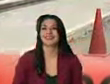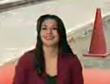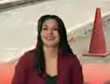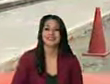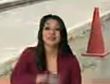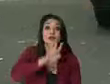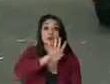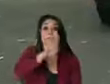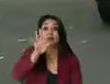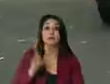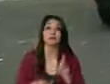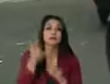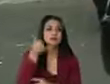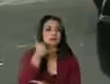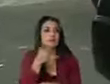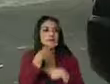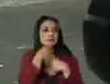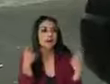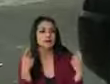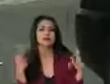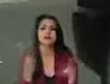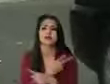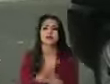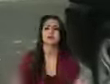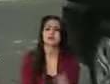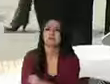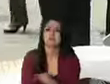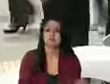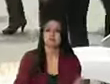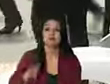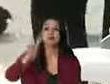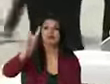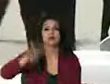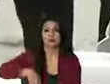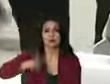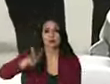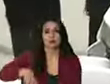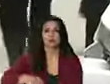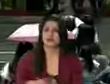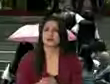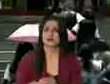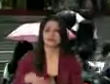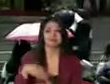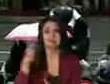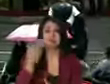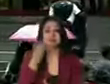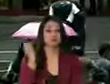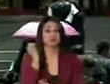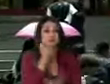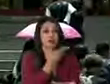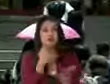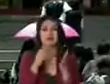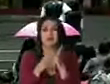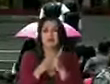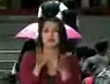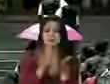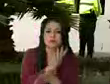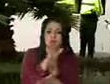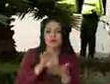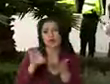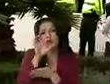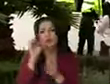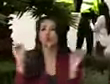44 amenazas de bombas se han registrado en Quito en tan solo 2 meses, en su gran mayoría reportadas en establecimientos educativos